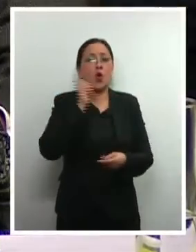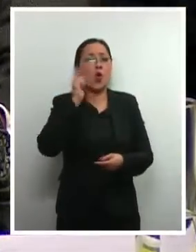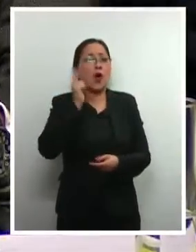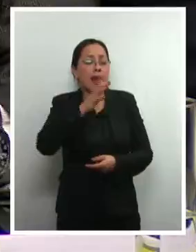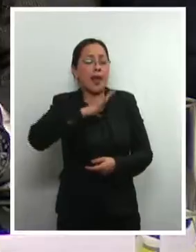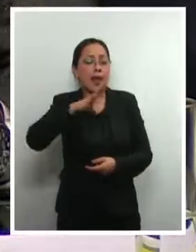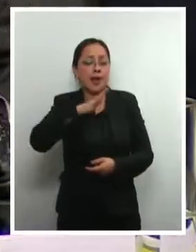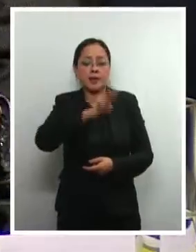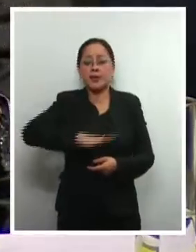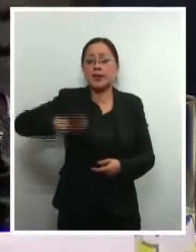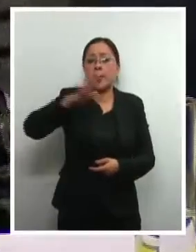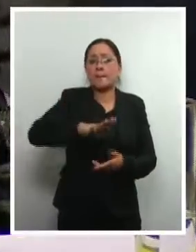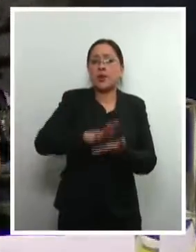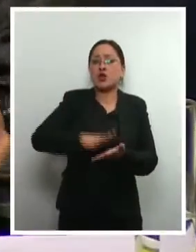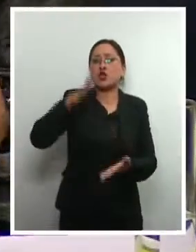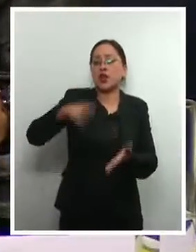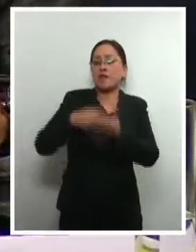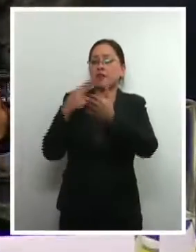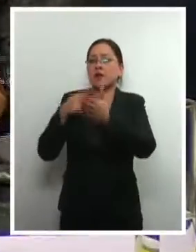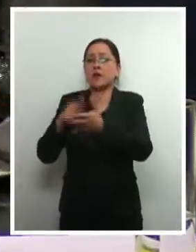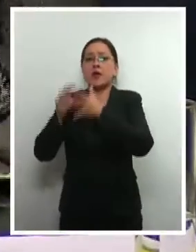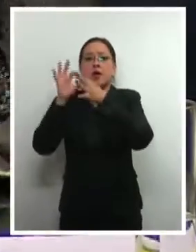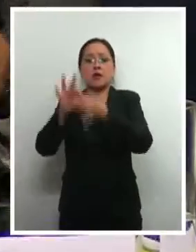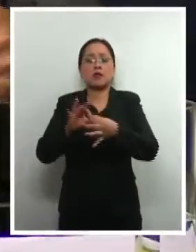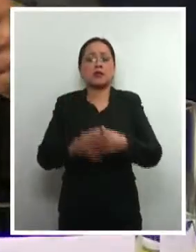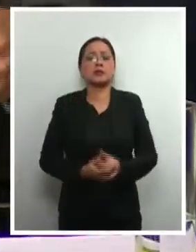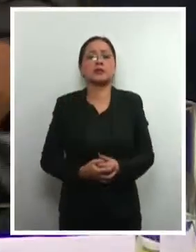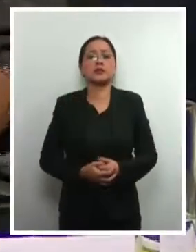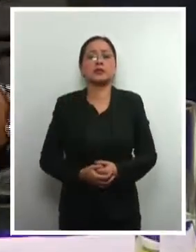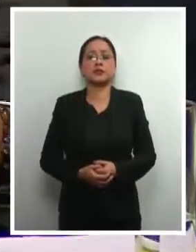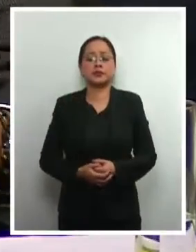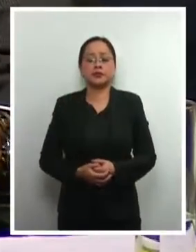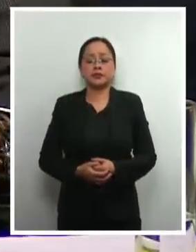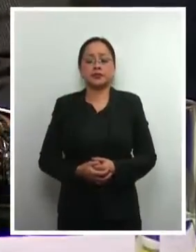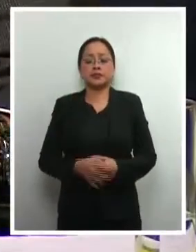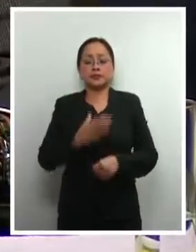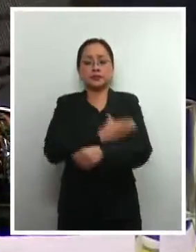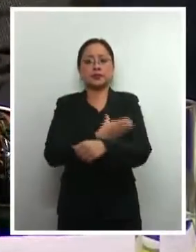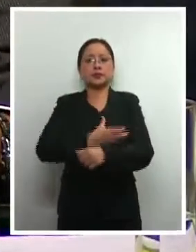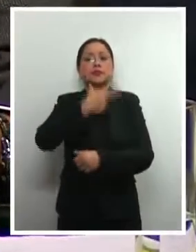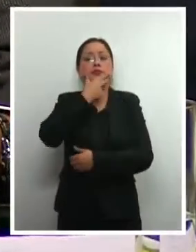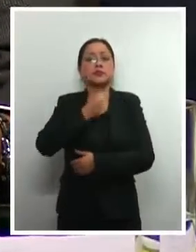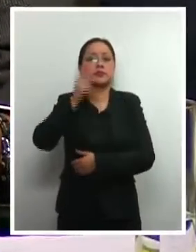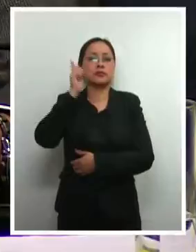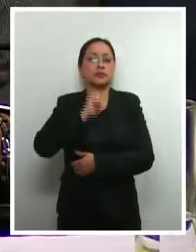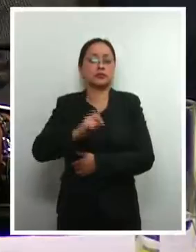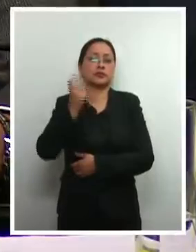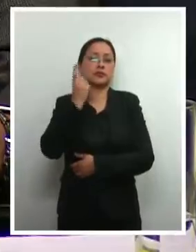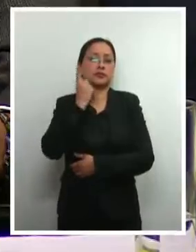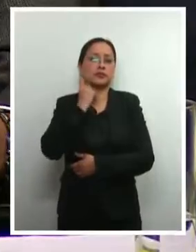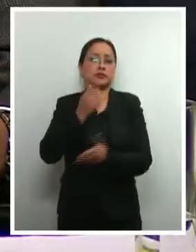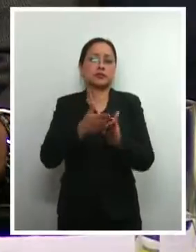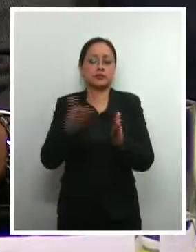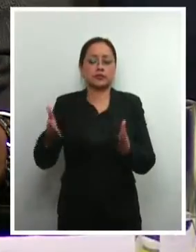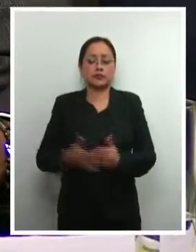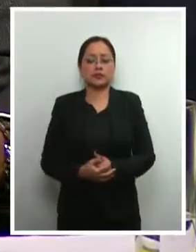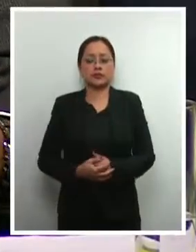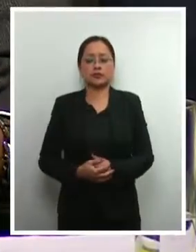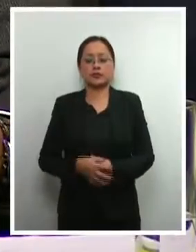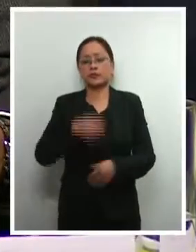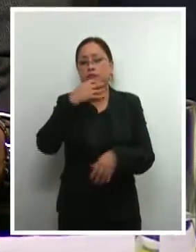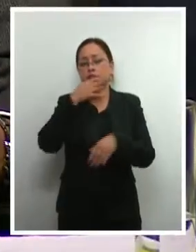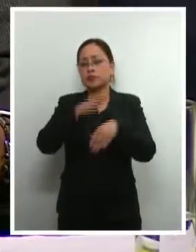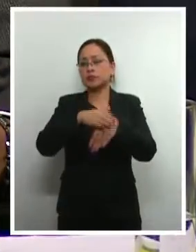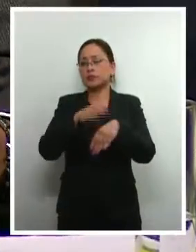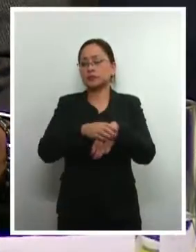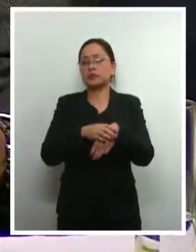contar con el respaldo de la mayoría calificada de la Asamblea. Compañeras y compañeros legisladores, quiero